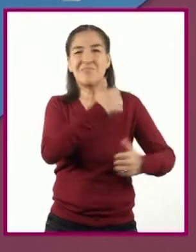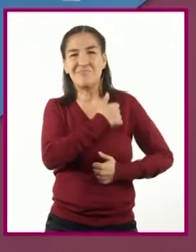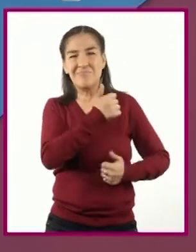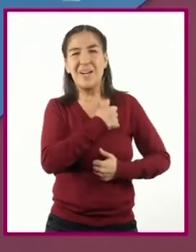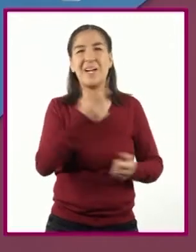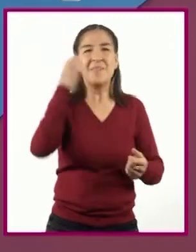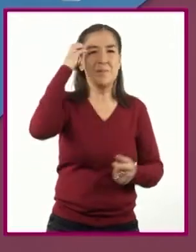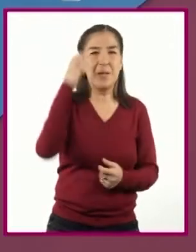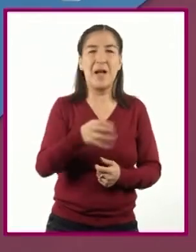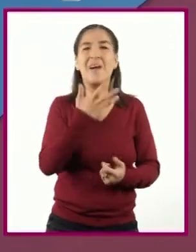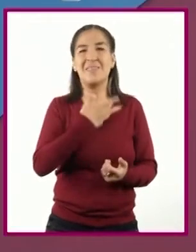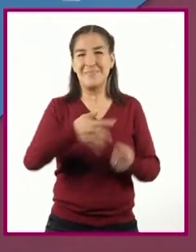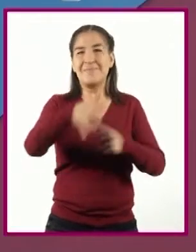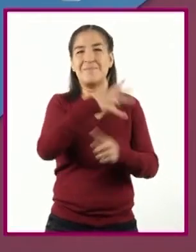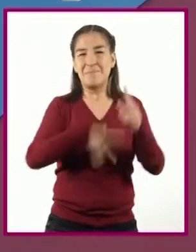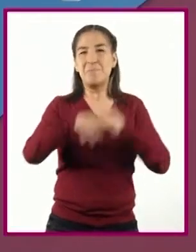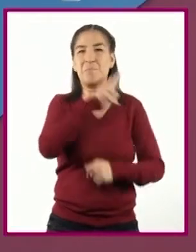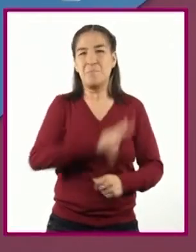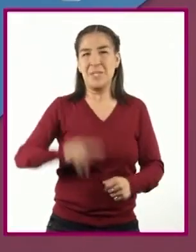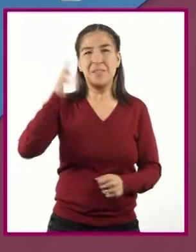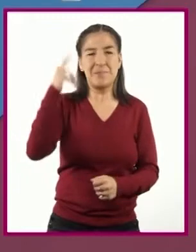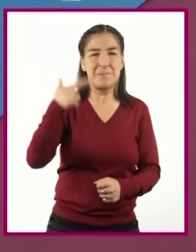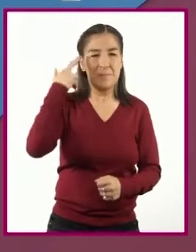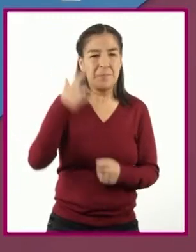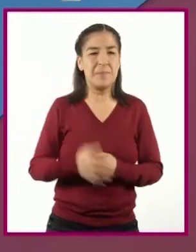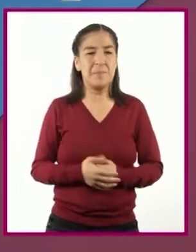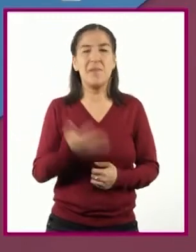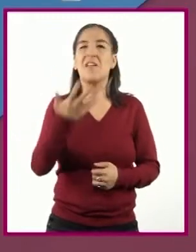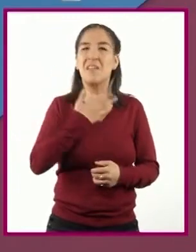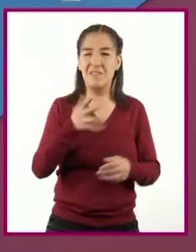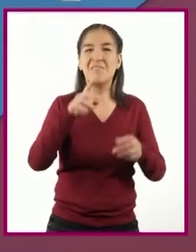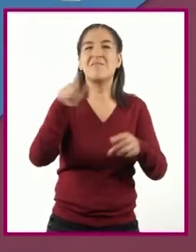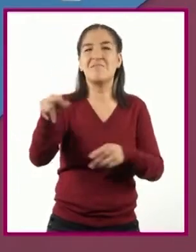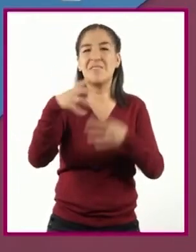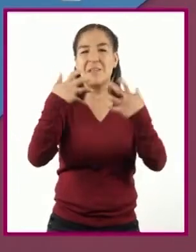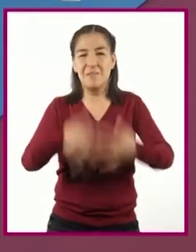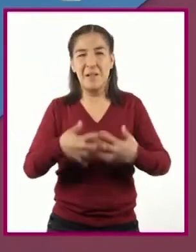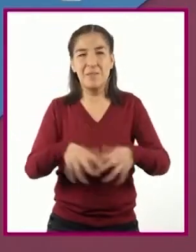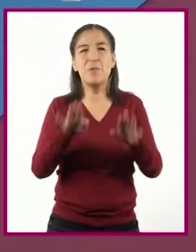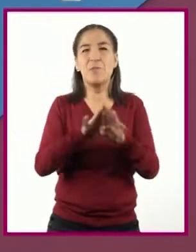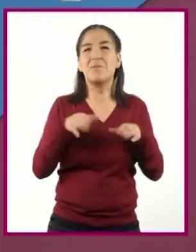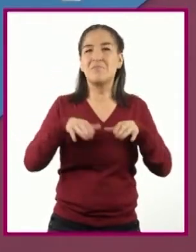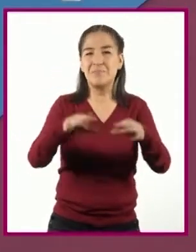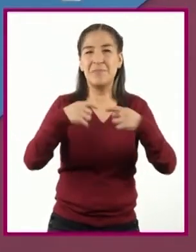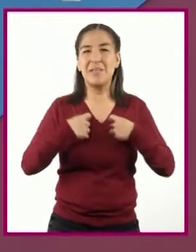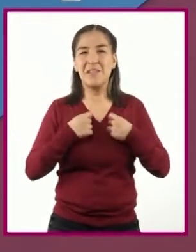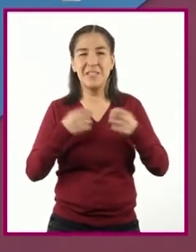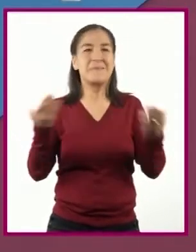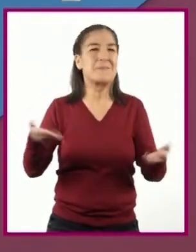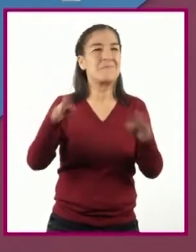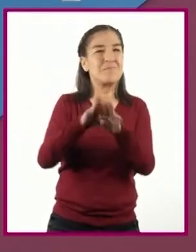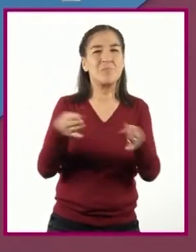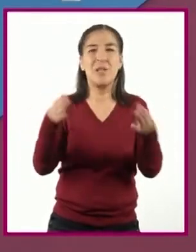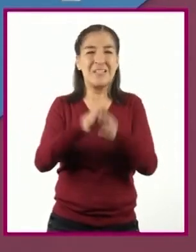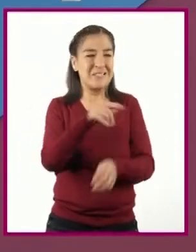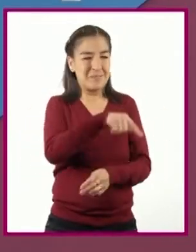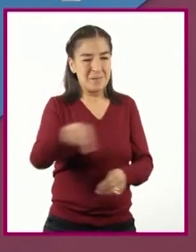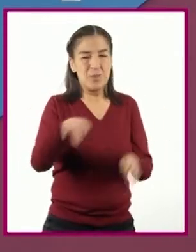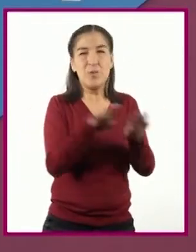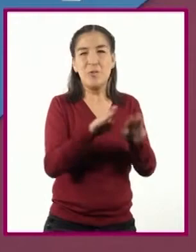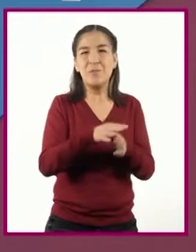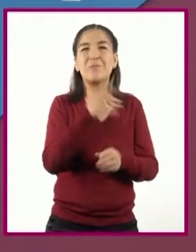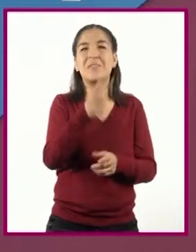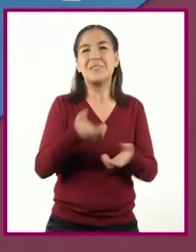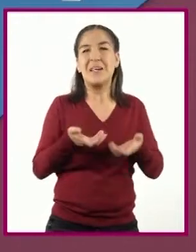virreinato. También, muchas industrias textiles tuvieron que cerrar, ya que la inseguridad de los caminos les impedía recibir los